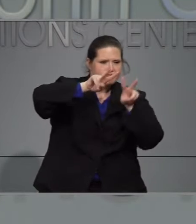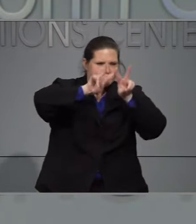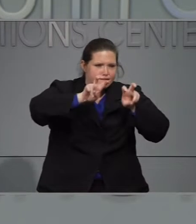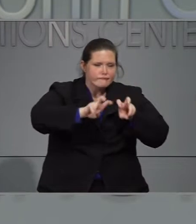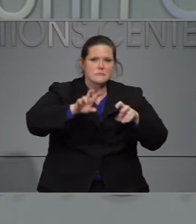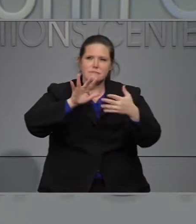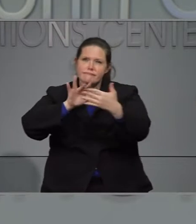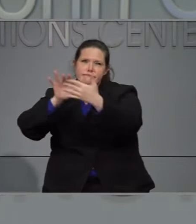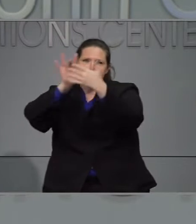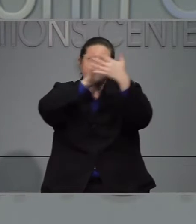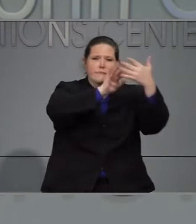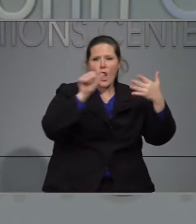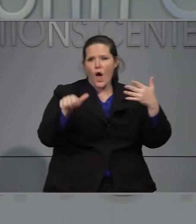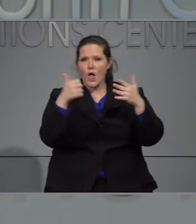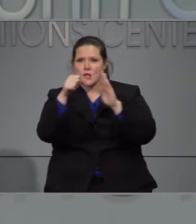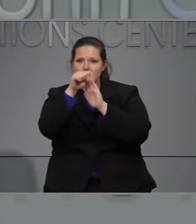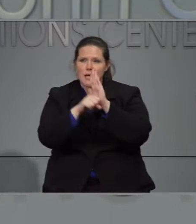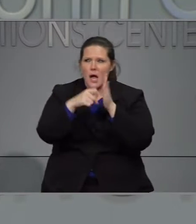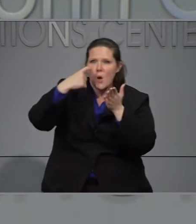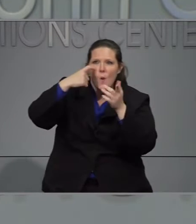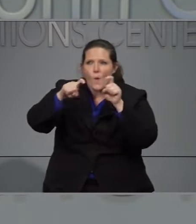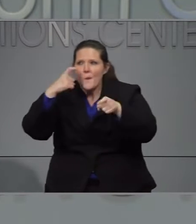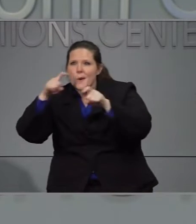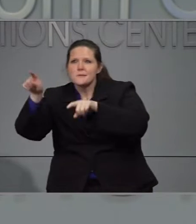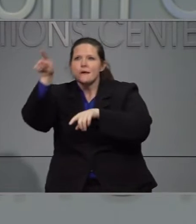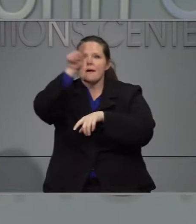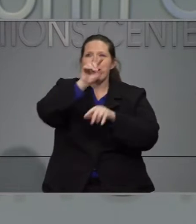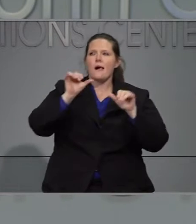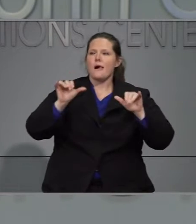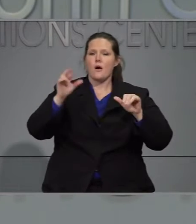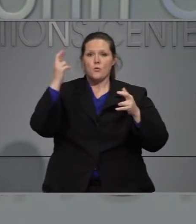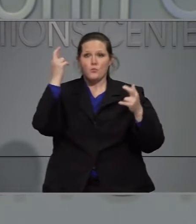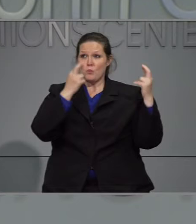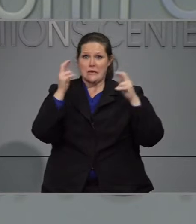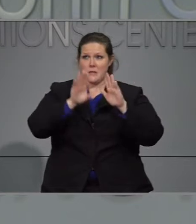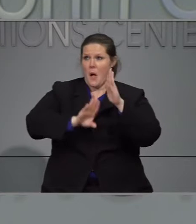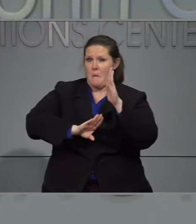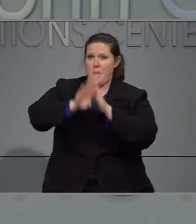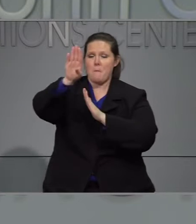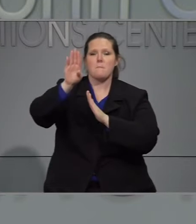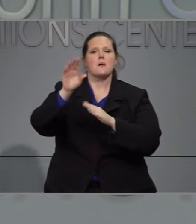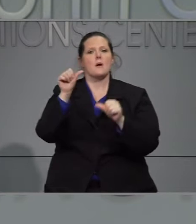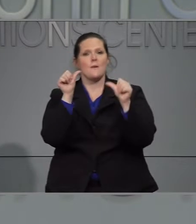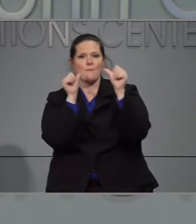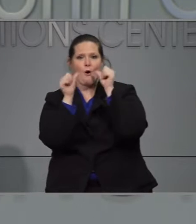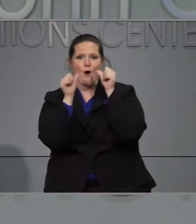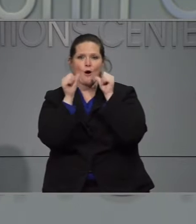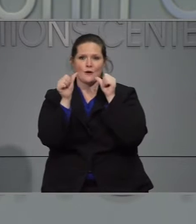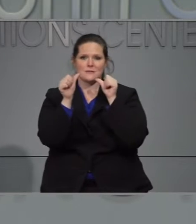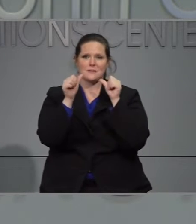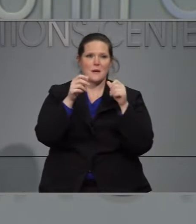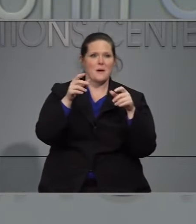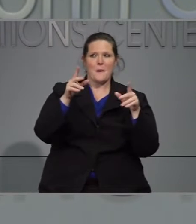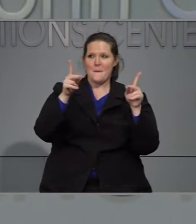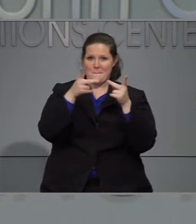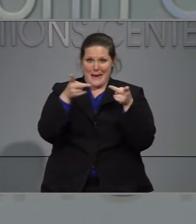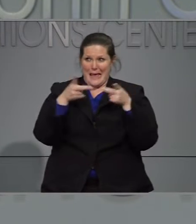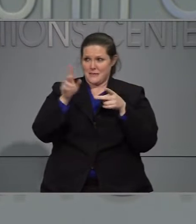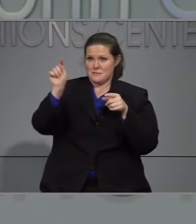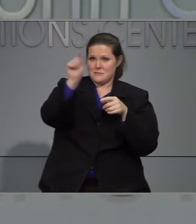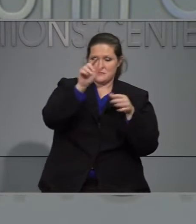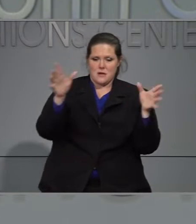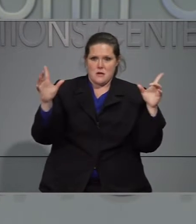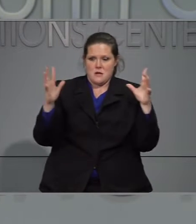de otros estados nos han dicho que los bares y otros lugares en donde las personas están pegadas muy cerca unos de otros